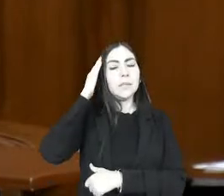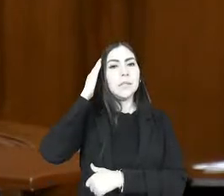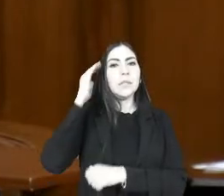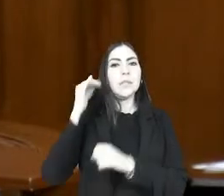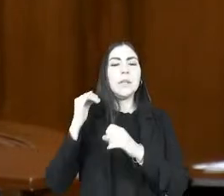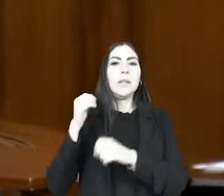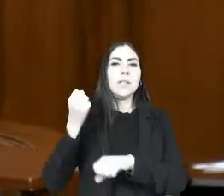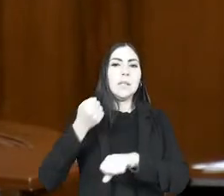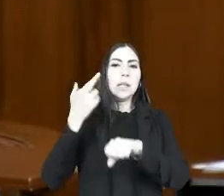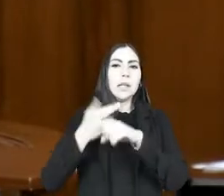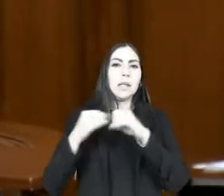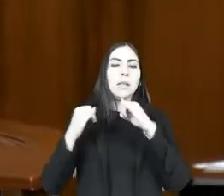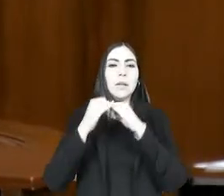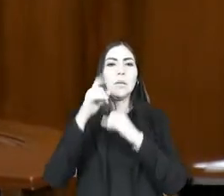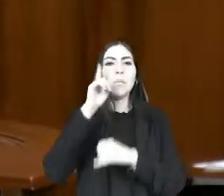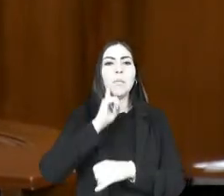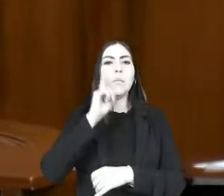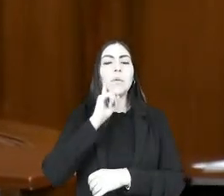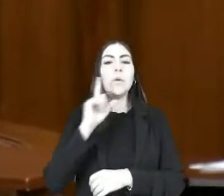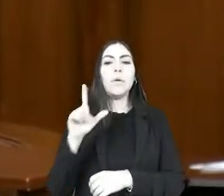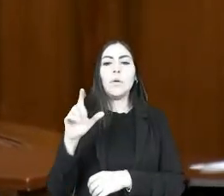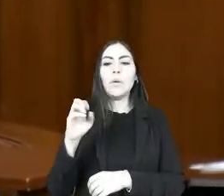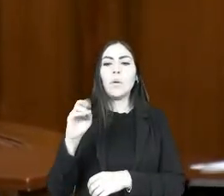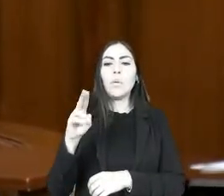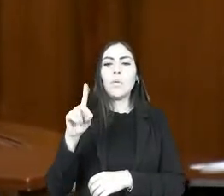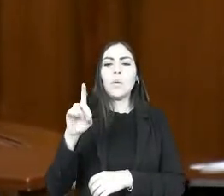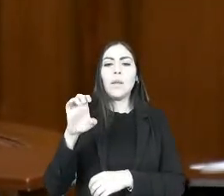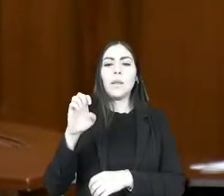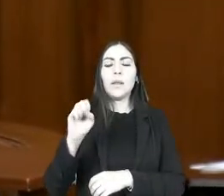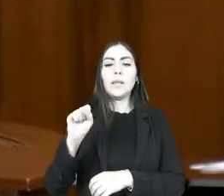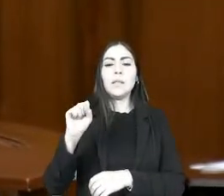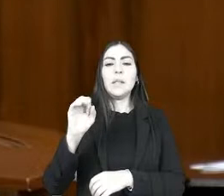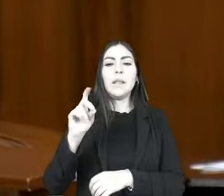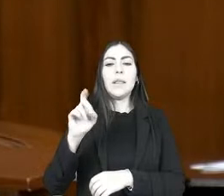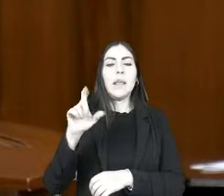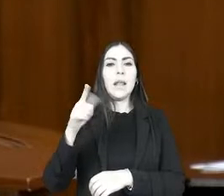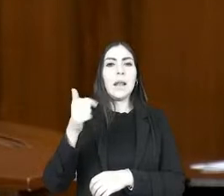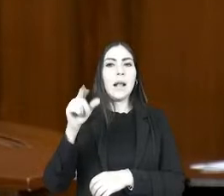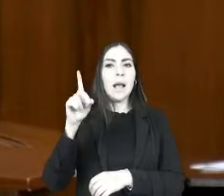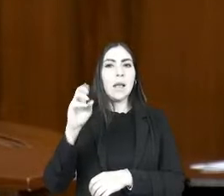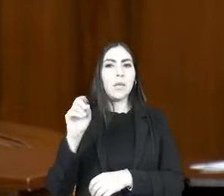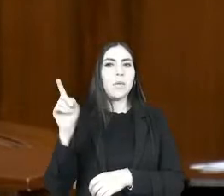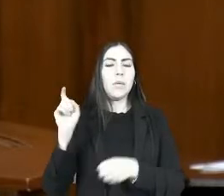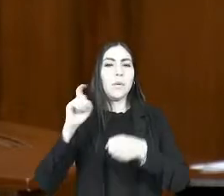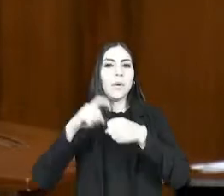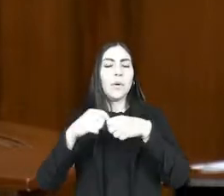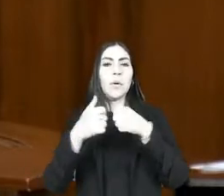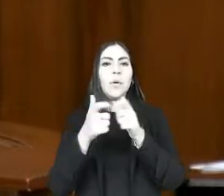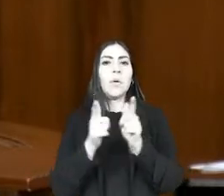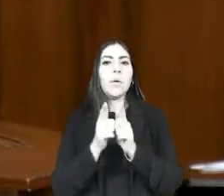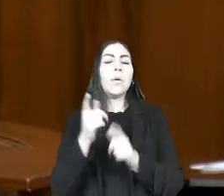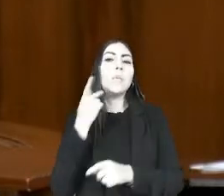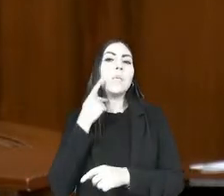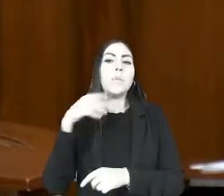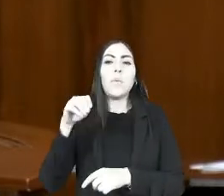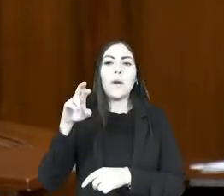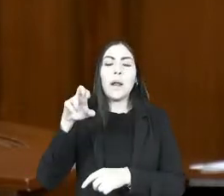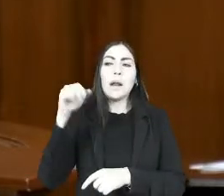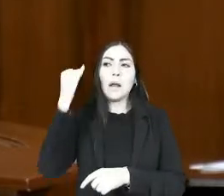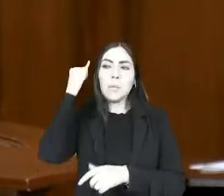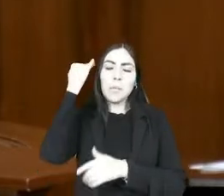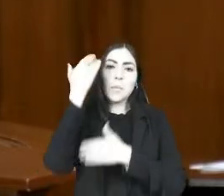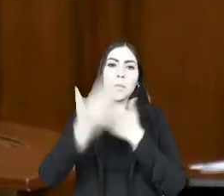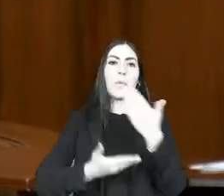diputada Lourdes Jazabel Delgado Flores en nombre del Grupo Parlamentario del Partido Morena, de